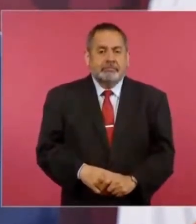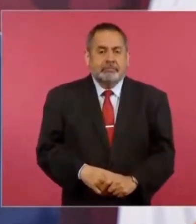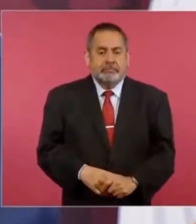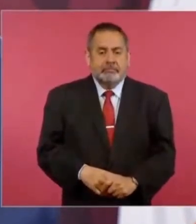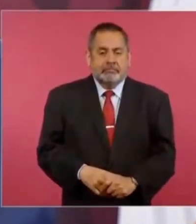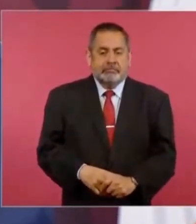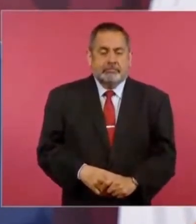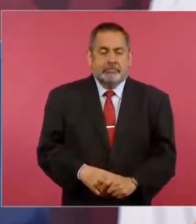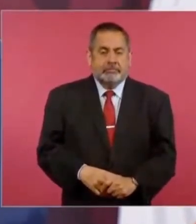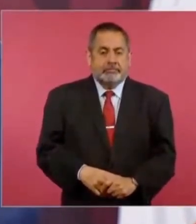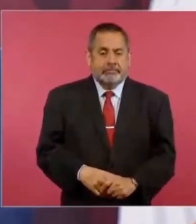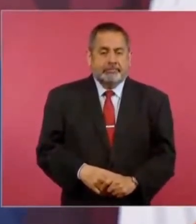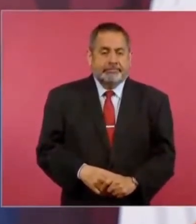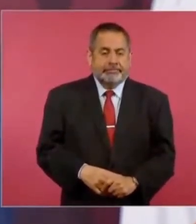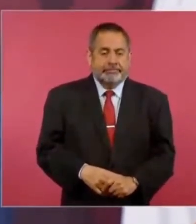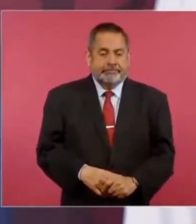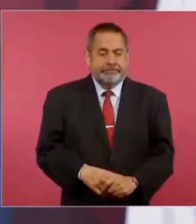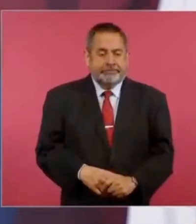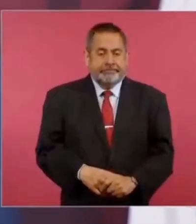Nada más